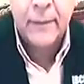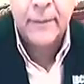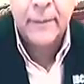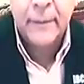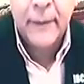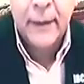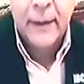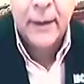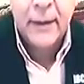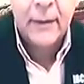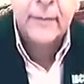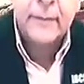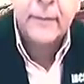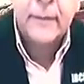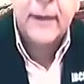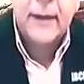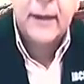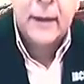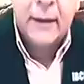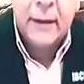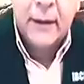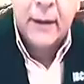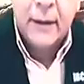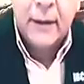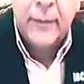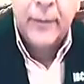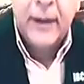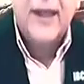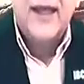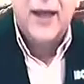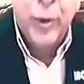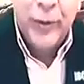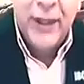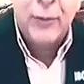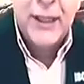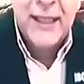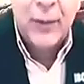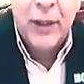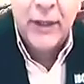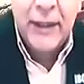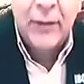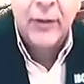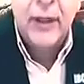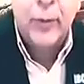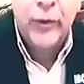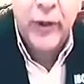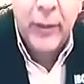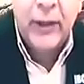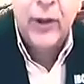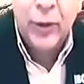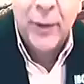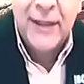cordial bienvenida. Buenos días y bienvenido al 7 a las 6. Muy buenos días, muchas gracias por la entrevista, buenos días